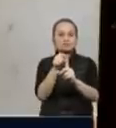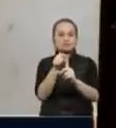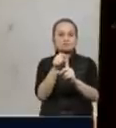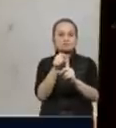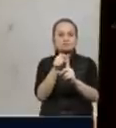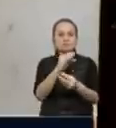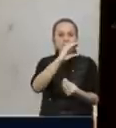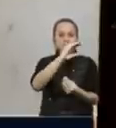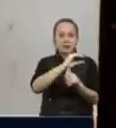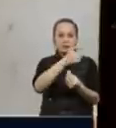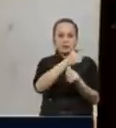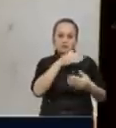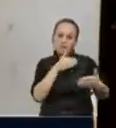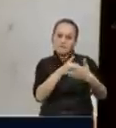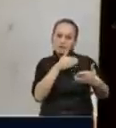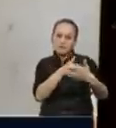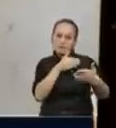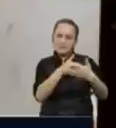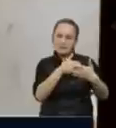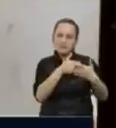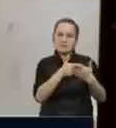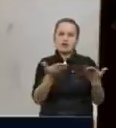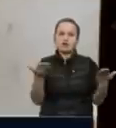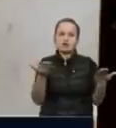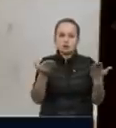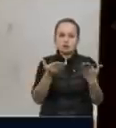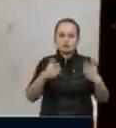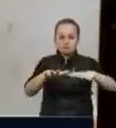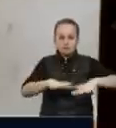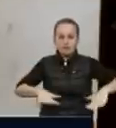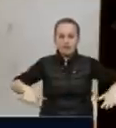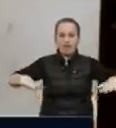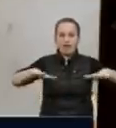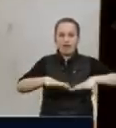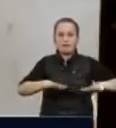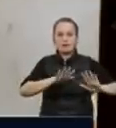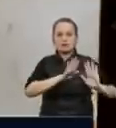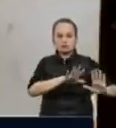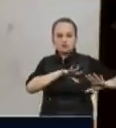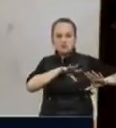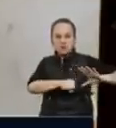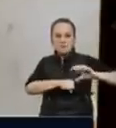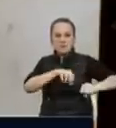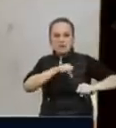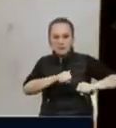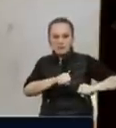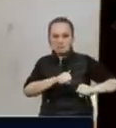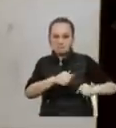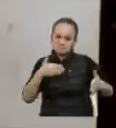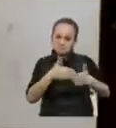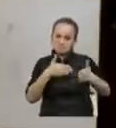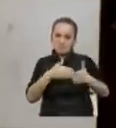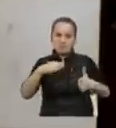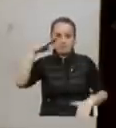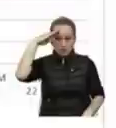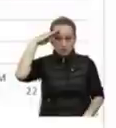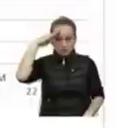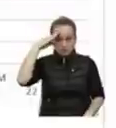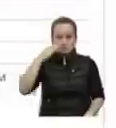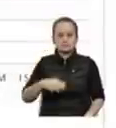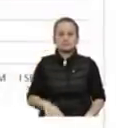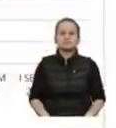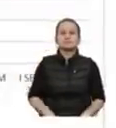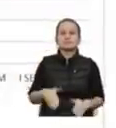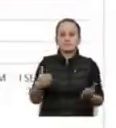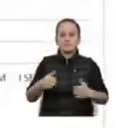el Clan del Golfo en las zonas de incidencia de esa organización. Y solo en el marco